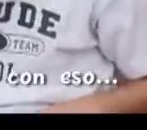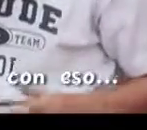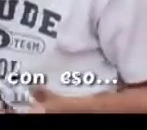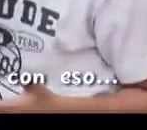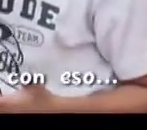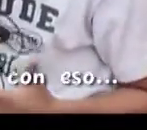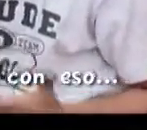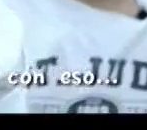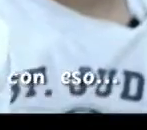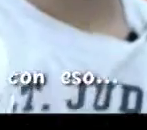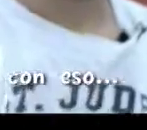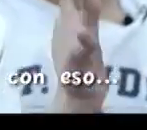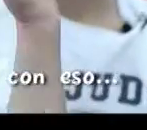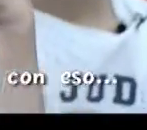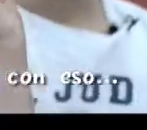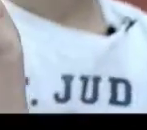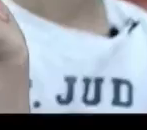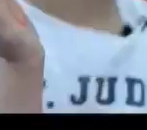cosas.